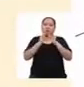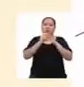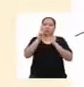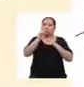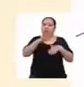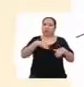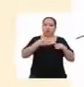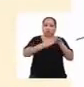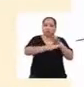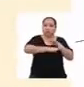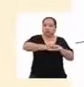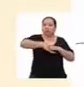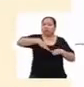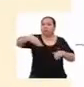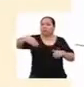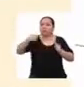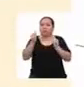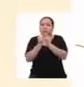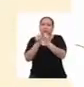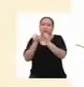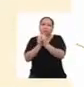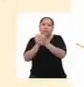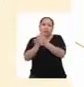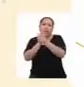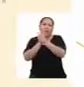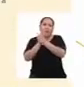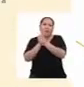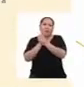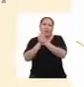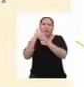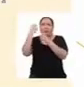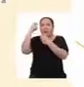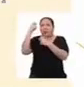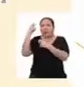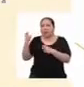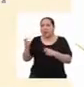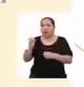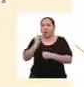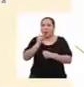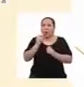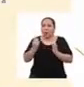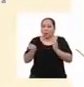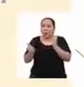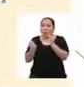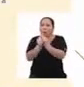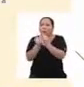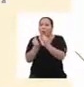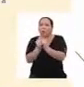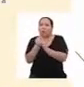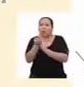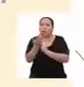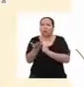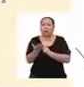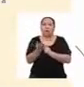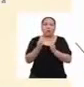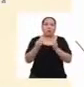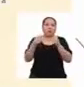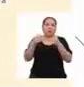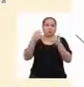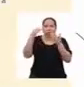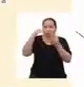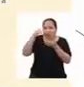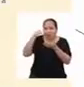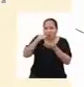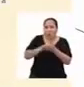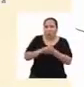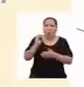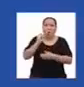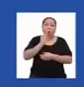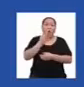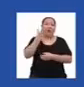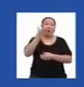salir con nuestros amigos a pasear, ni a juntarnos a estudiar, ni ir a las fiestas de cumpleaños.